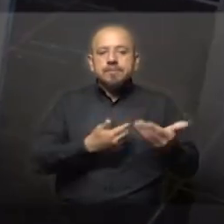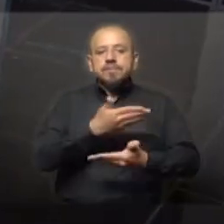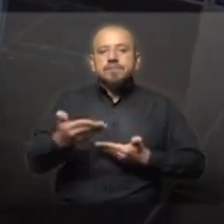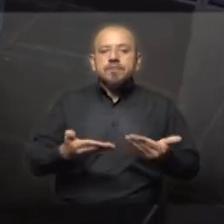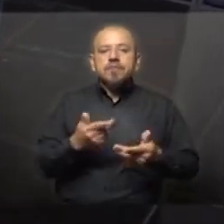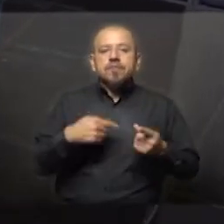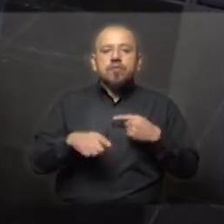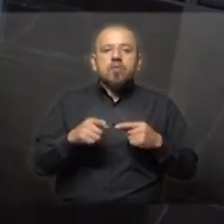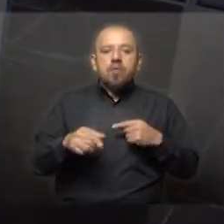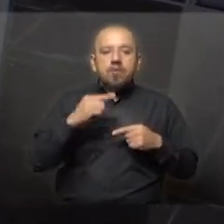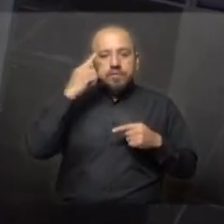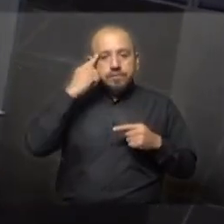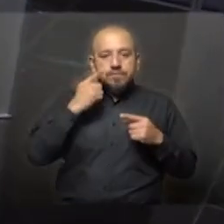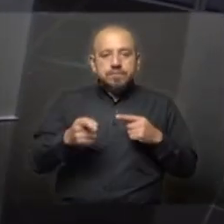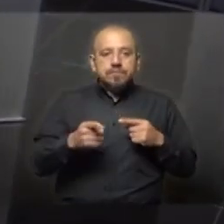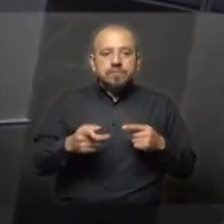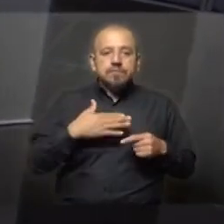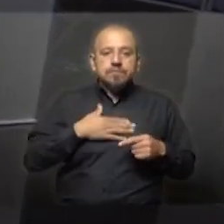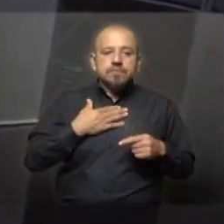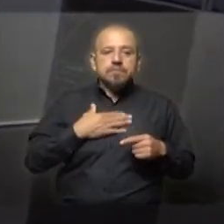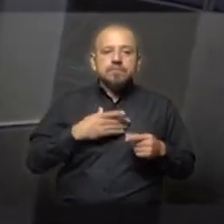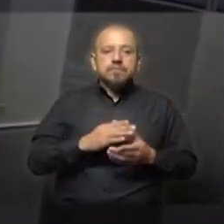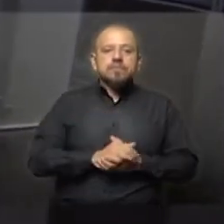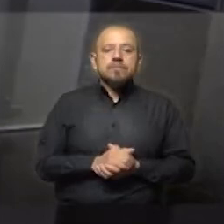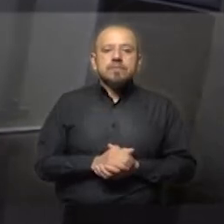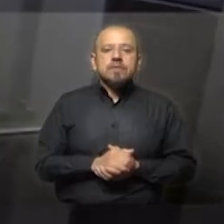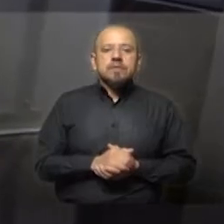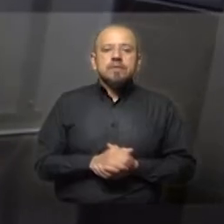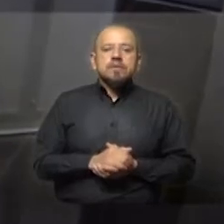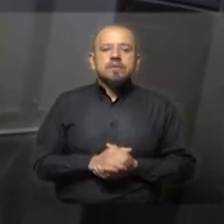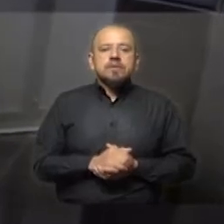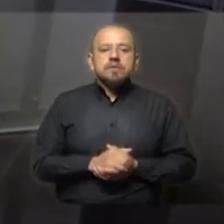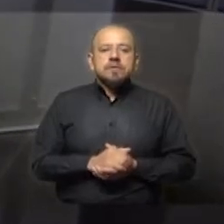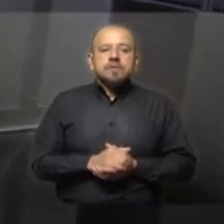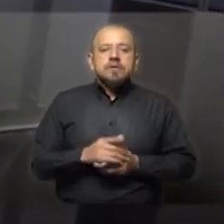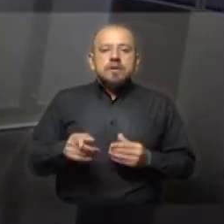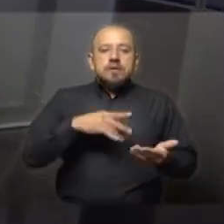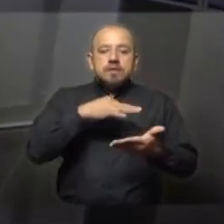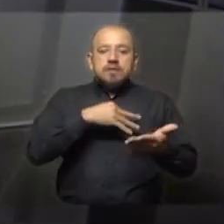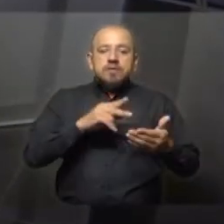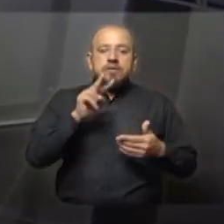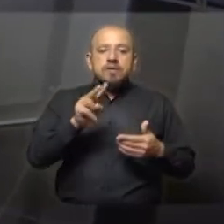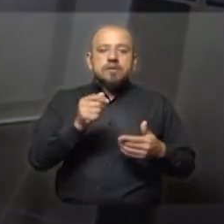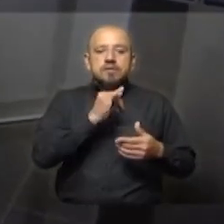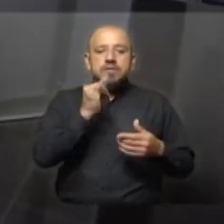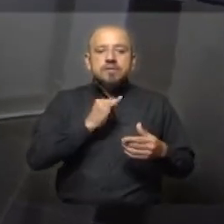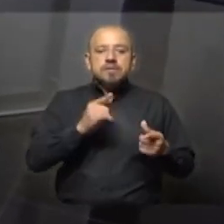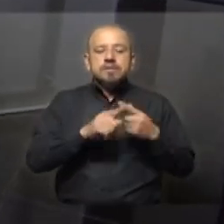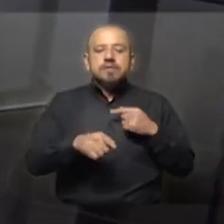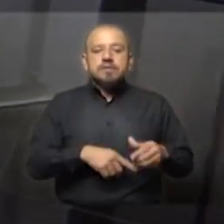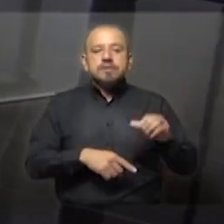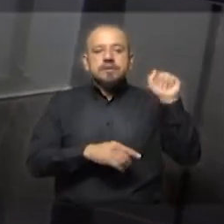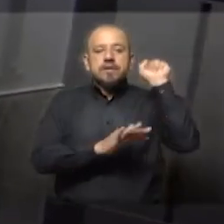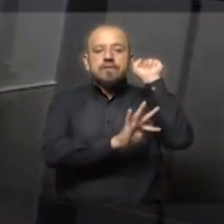sobre este pensador es un placer es un gusto electoral y feminista bueno también Sí claro